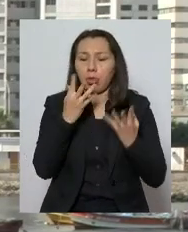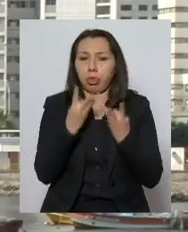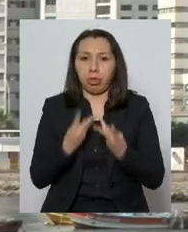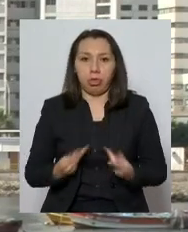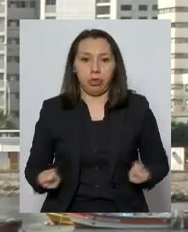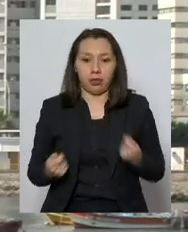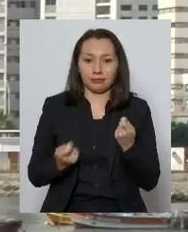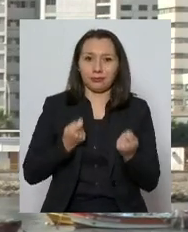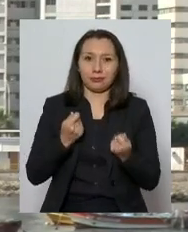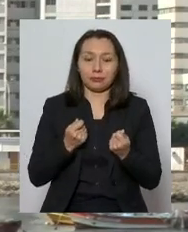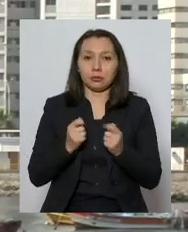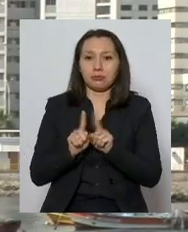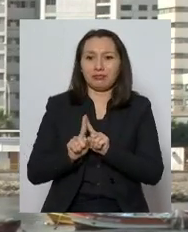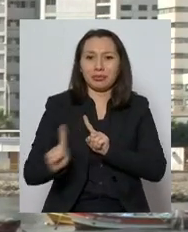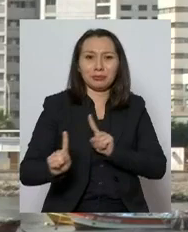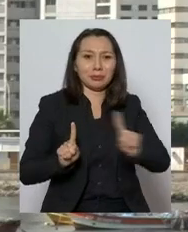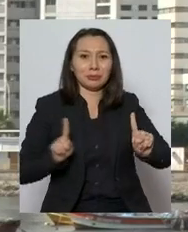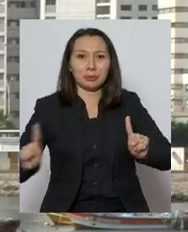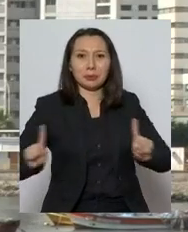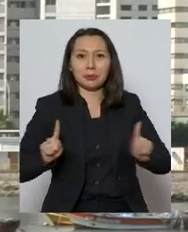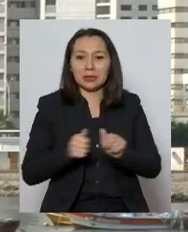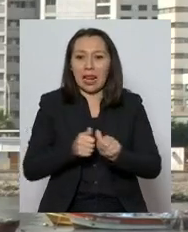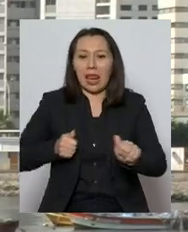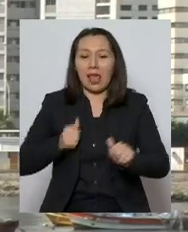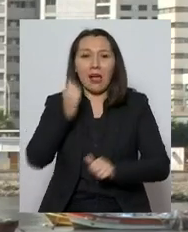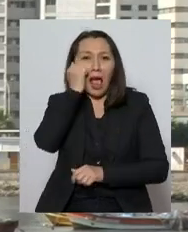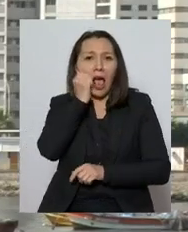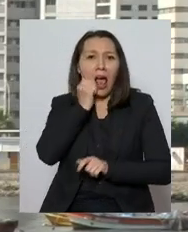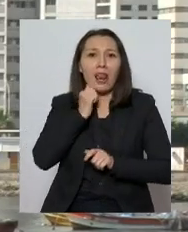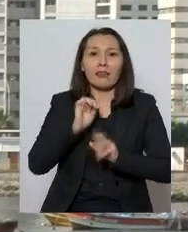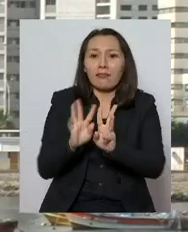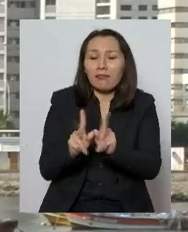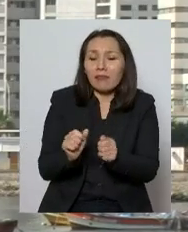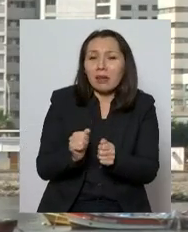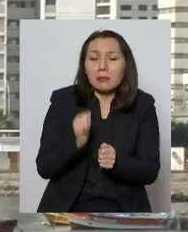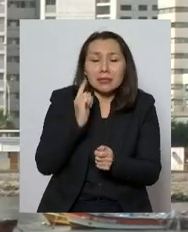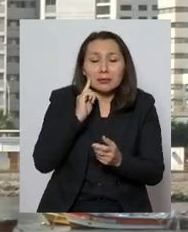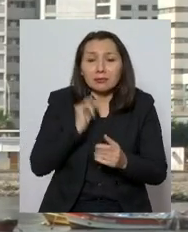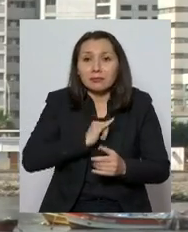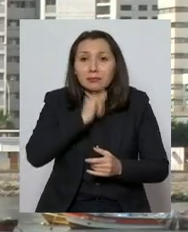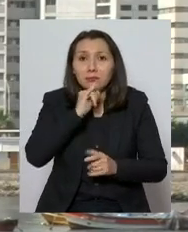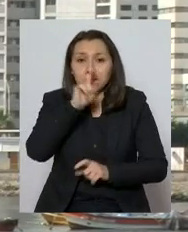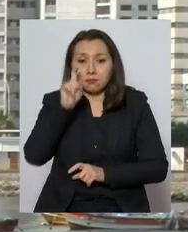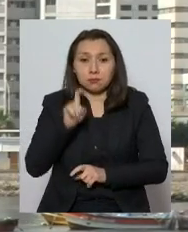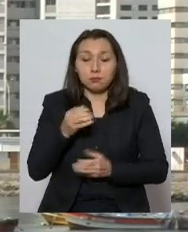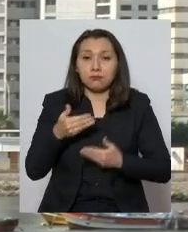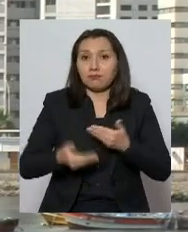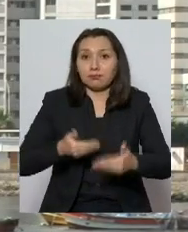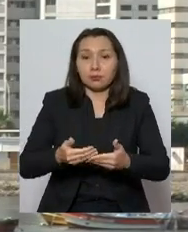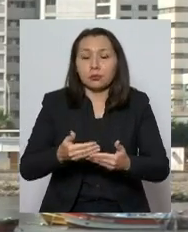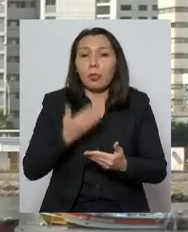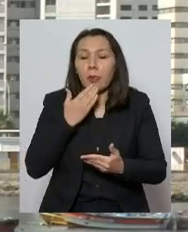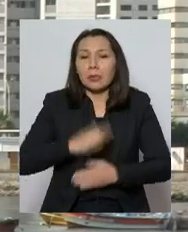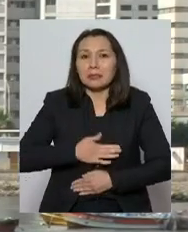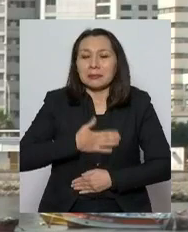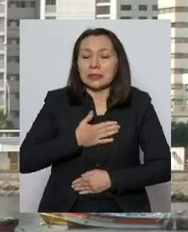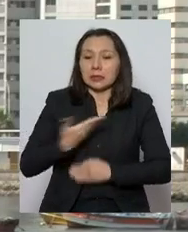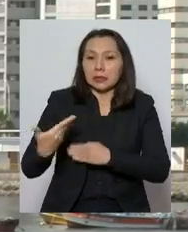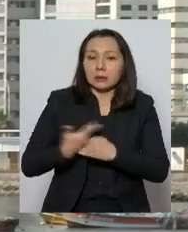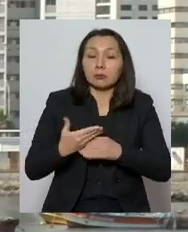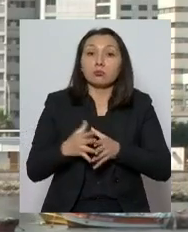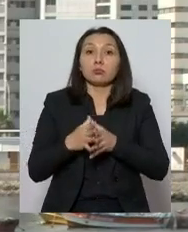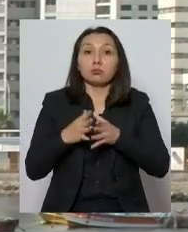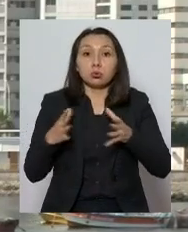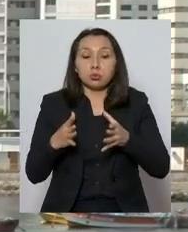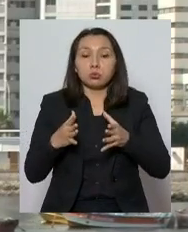nos hace distanciarnos de nuestros seres queridos, que nos produce incertidumbre, que produce una exigencia